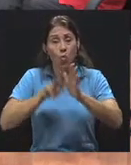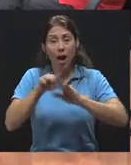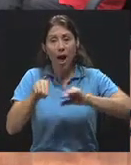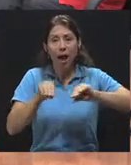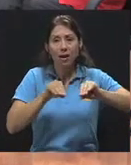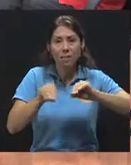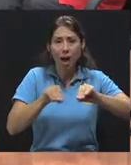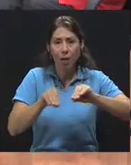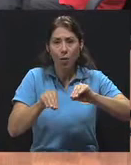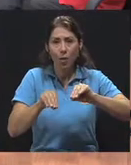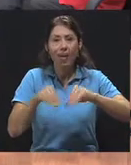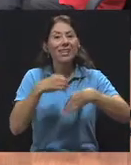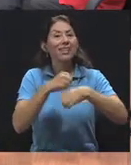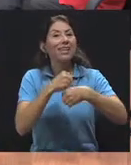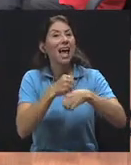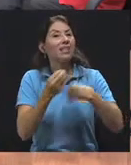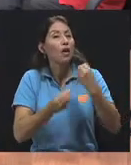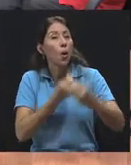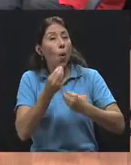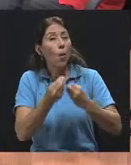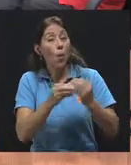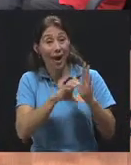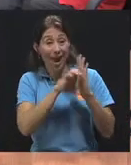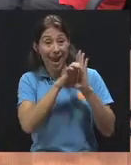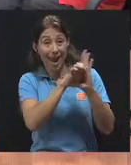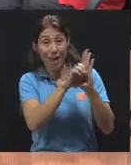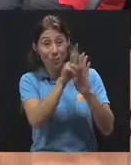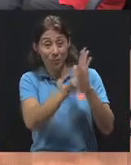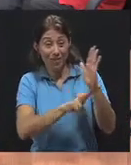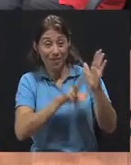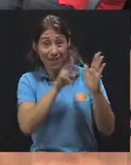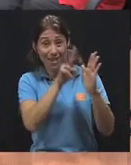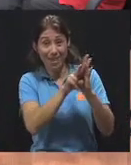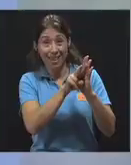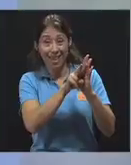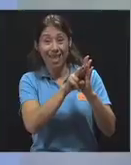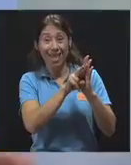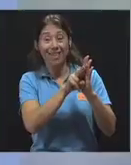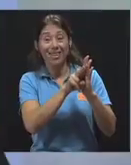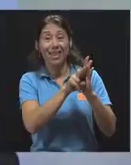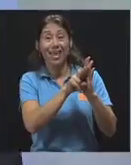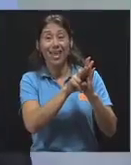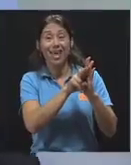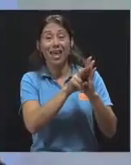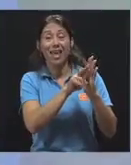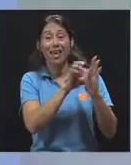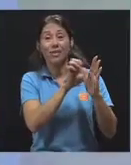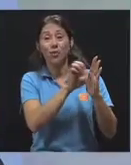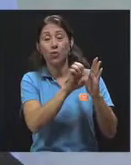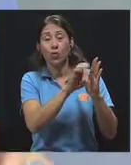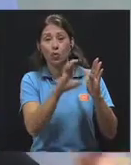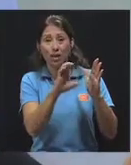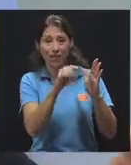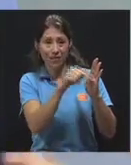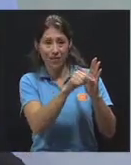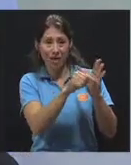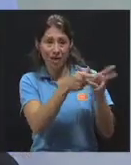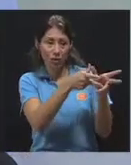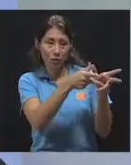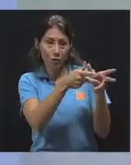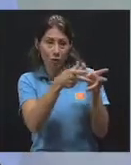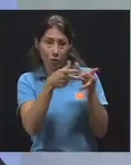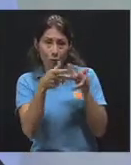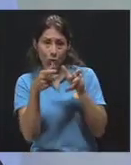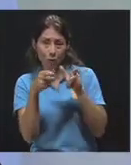animado. Uh-huh. Se hace agarrando ejemplos de largometrajes animados de los que maneja Estudio C. Entonces sí te enseña un pipeline o